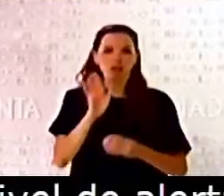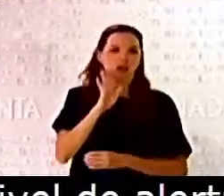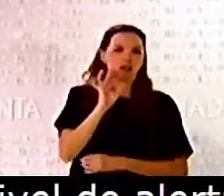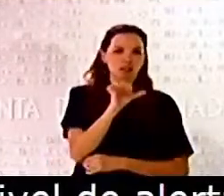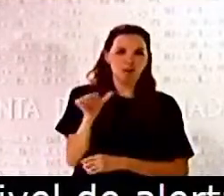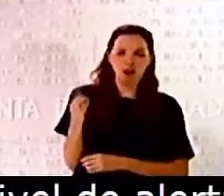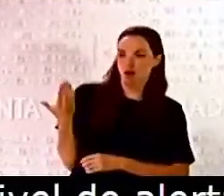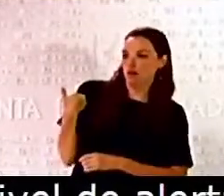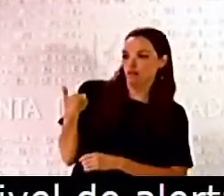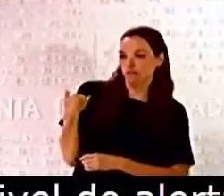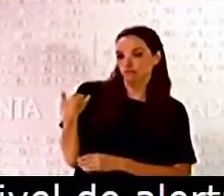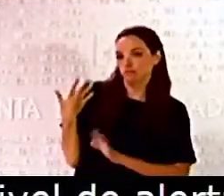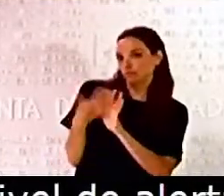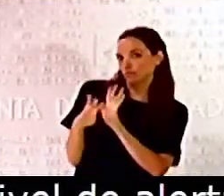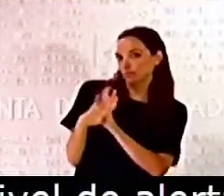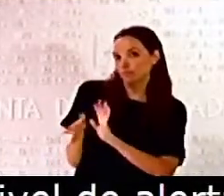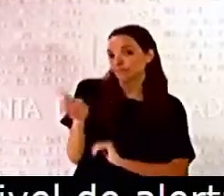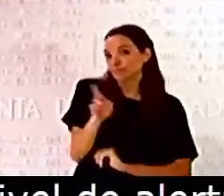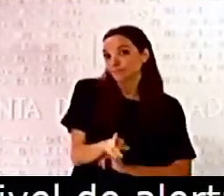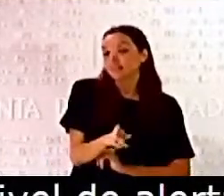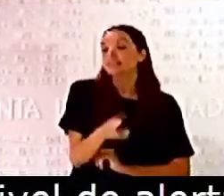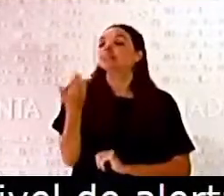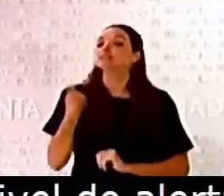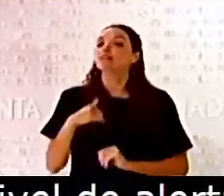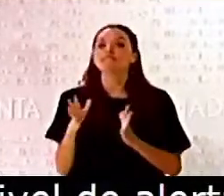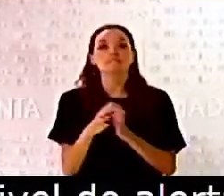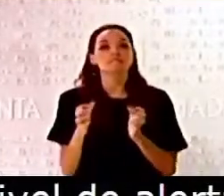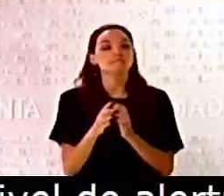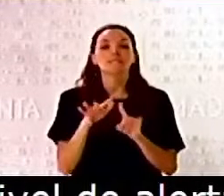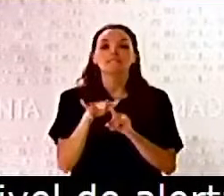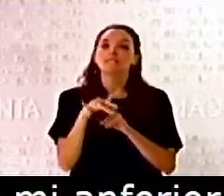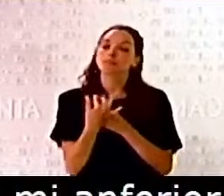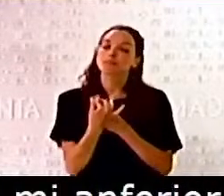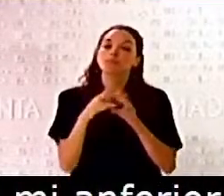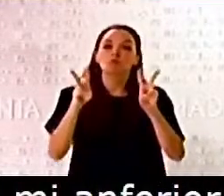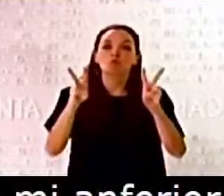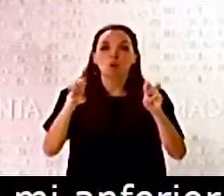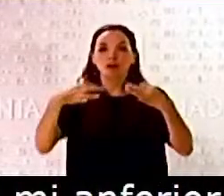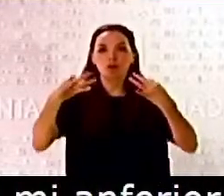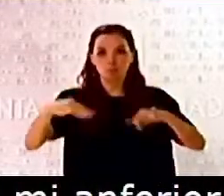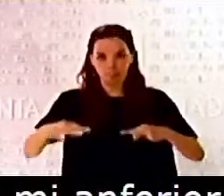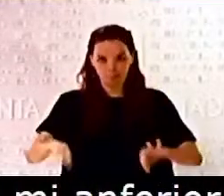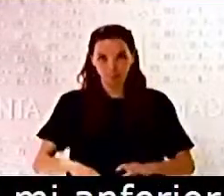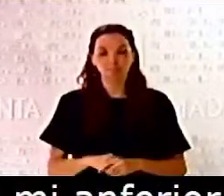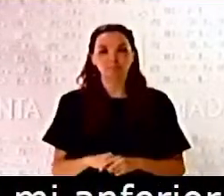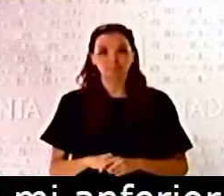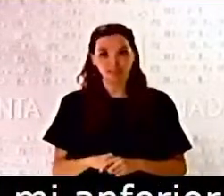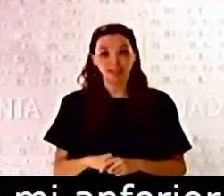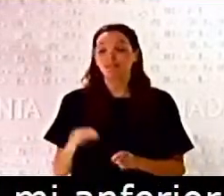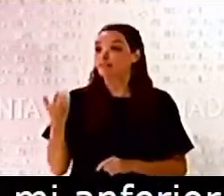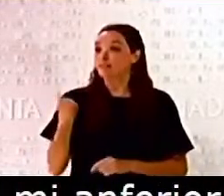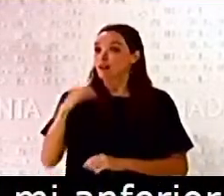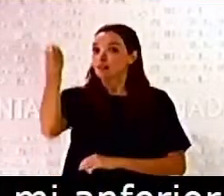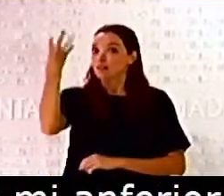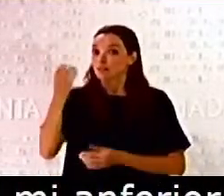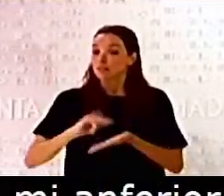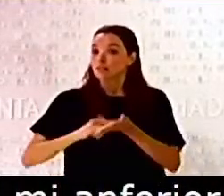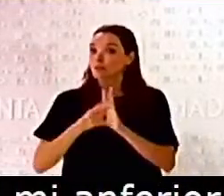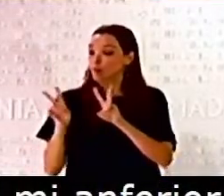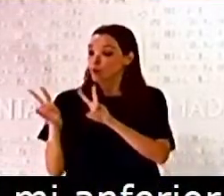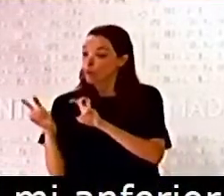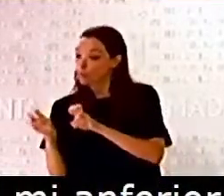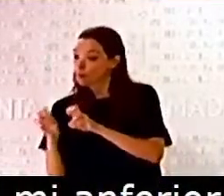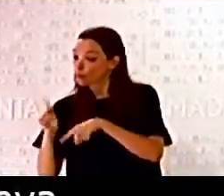ante ustedes, un nivel de nueva normalidad, toda vez que cuando esté publicado el nuevo semáforo informemos